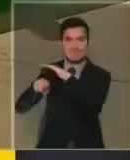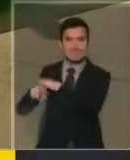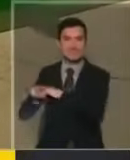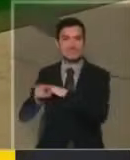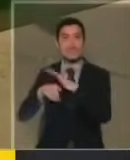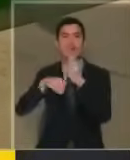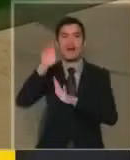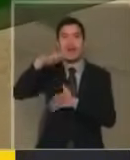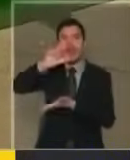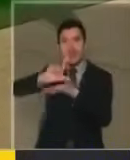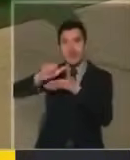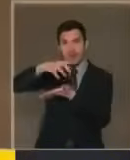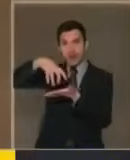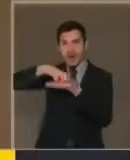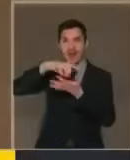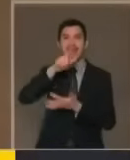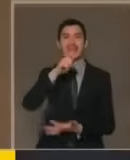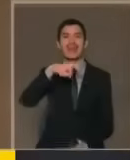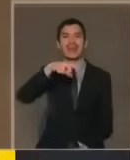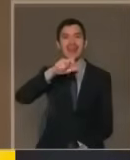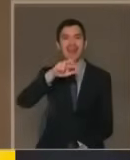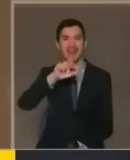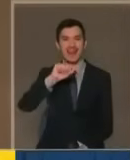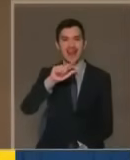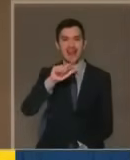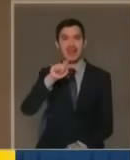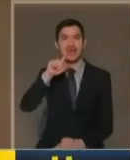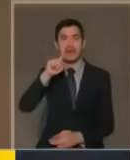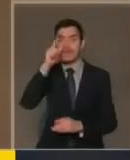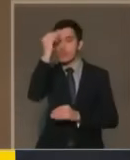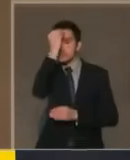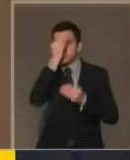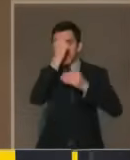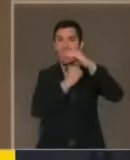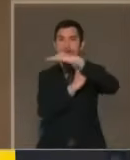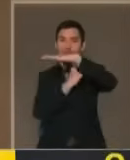Arriagada, que ha tenido en vilo, por supuesto, y ha tenido la preocupación máxima de las autoridades de La Pintana y también